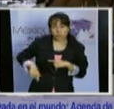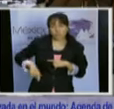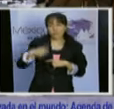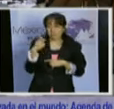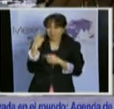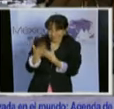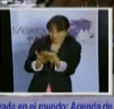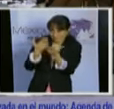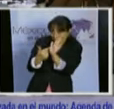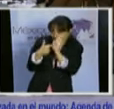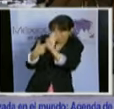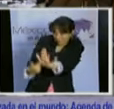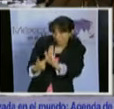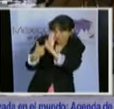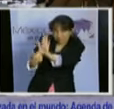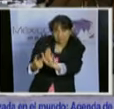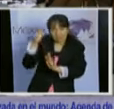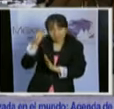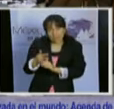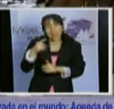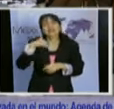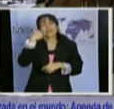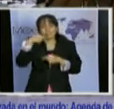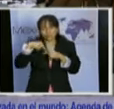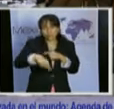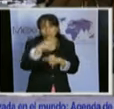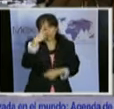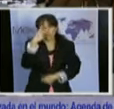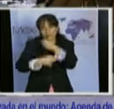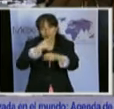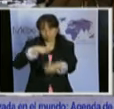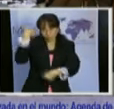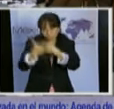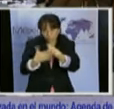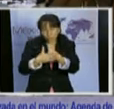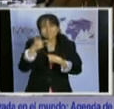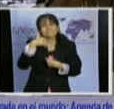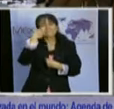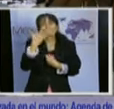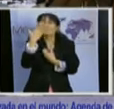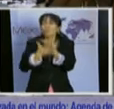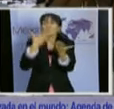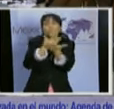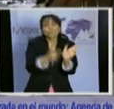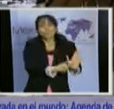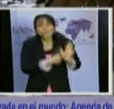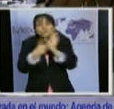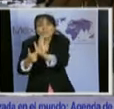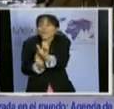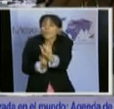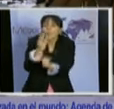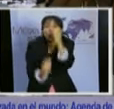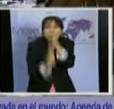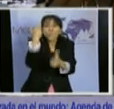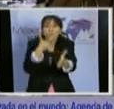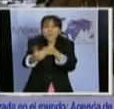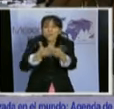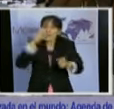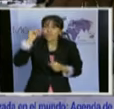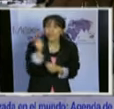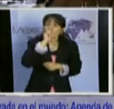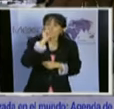de 2 años, podamos mostrar experiencias concretas de innovación, y de logros en el campo cultural y